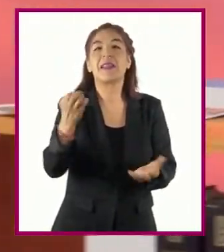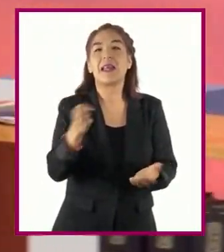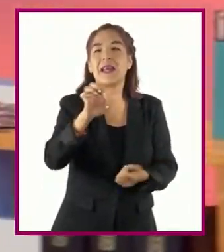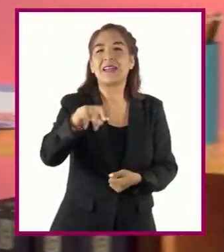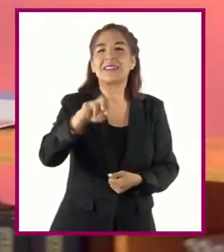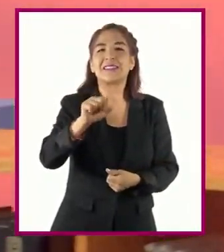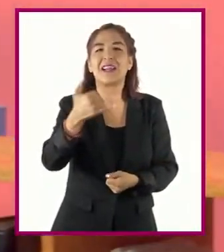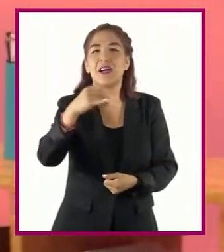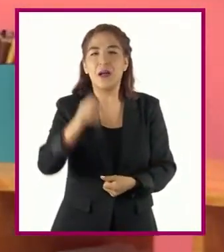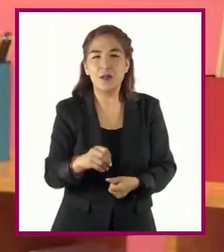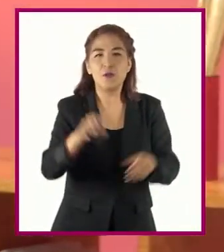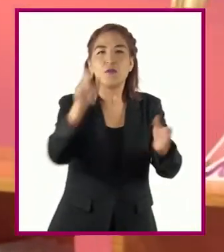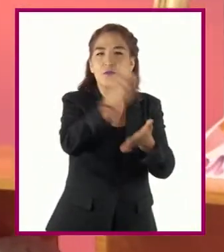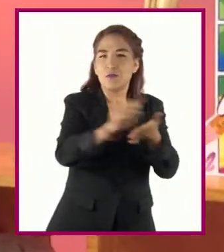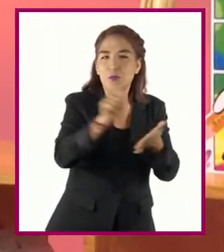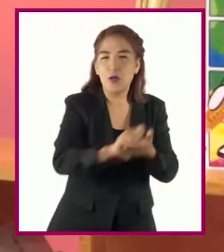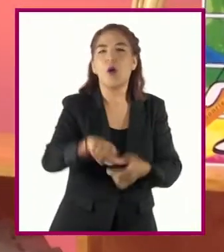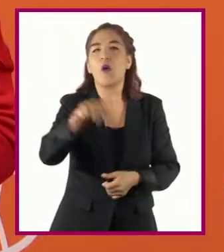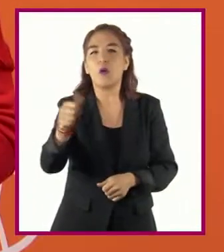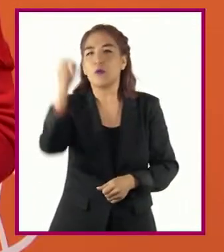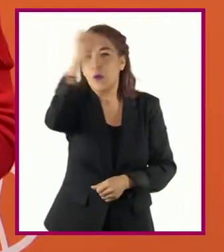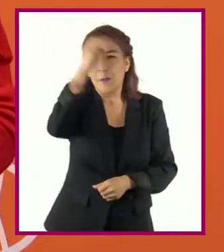y un artículo de opinión.